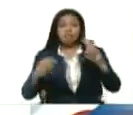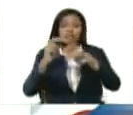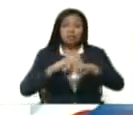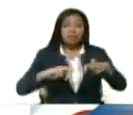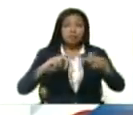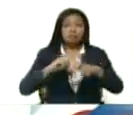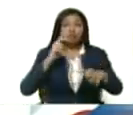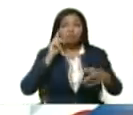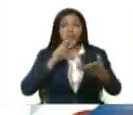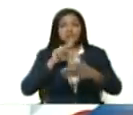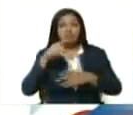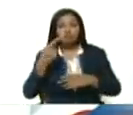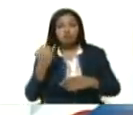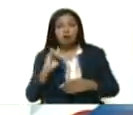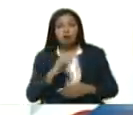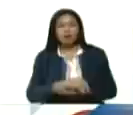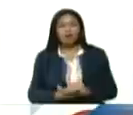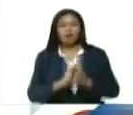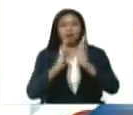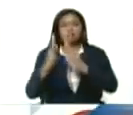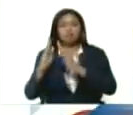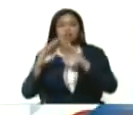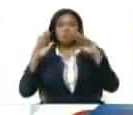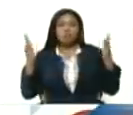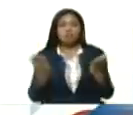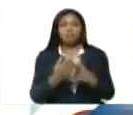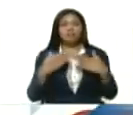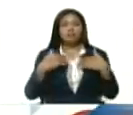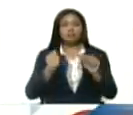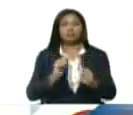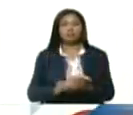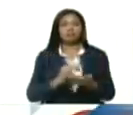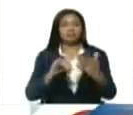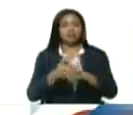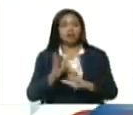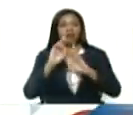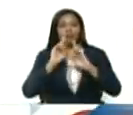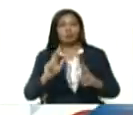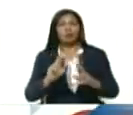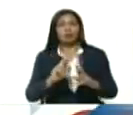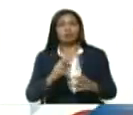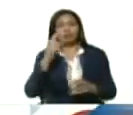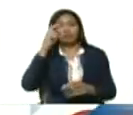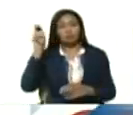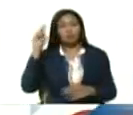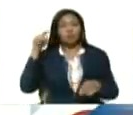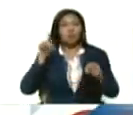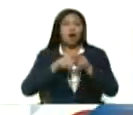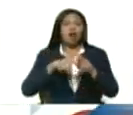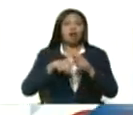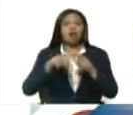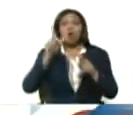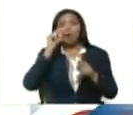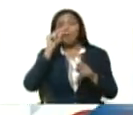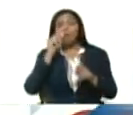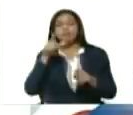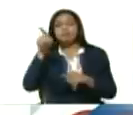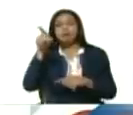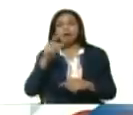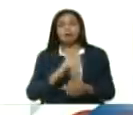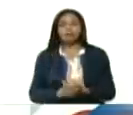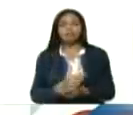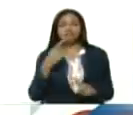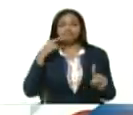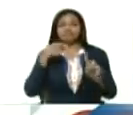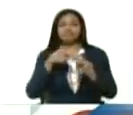su calidad a través de la Organización Mundial de la Salud. Esto como respuesta a un diplomático norteamericano llamado James Story, que